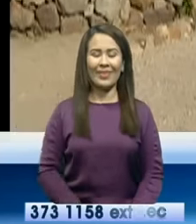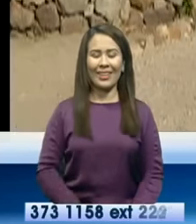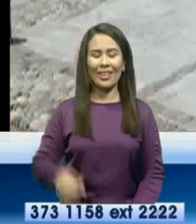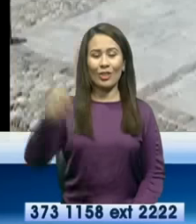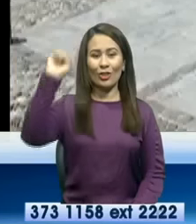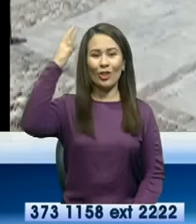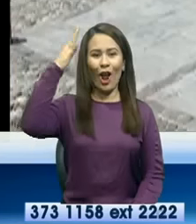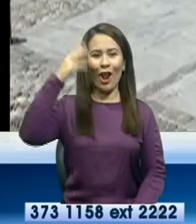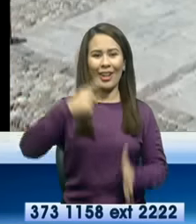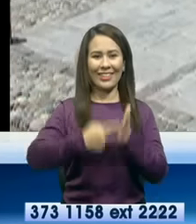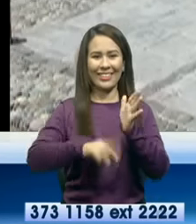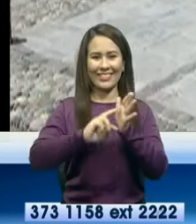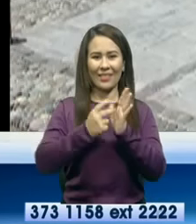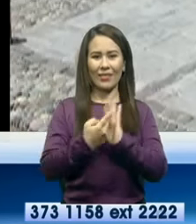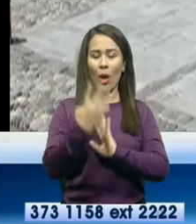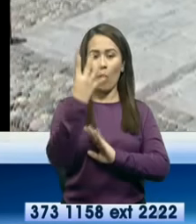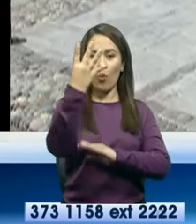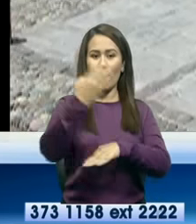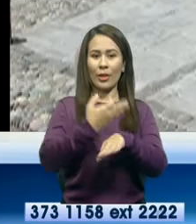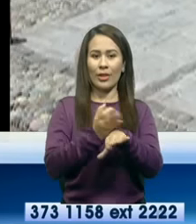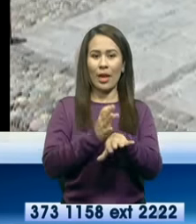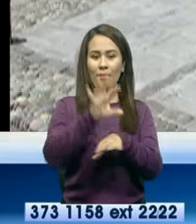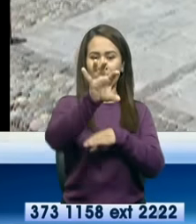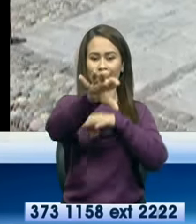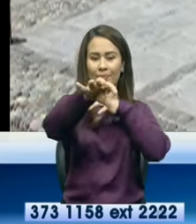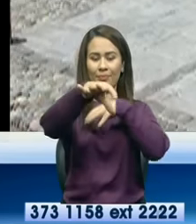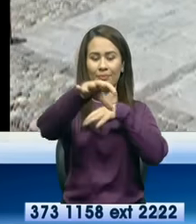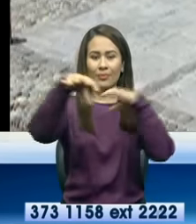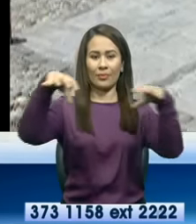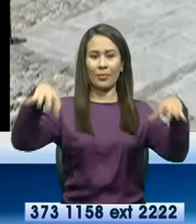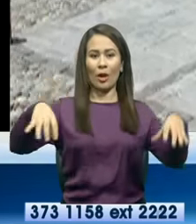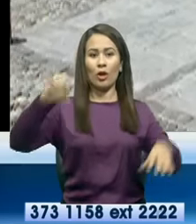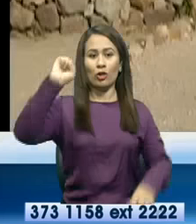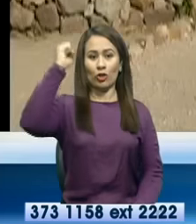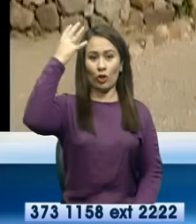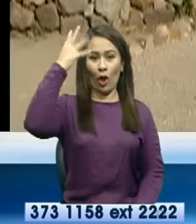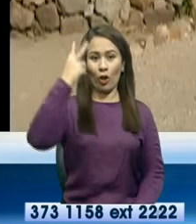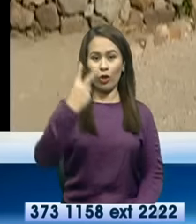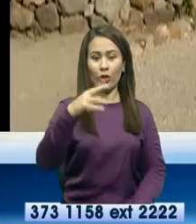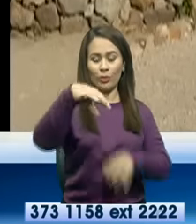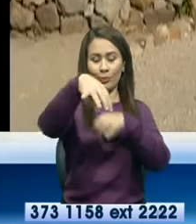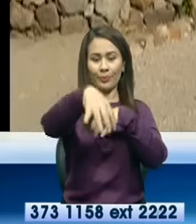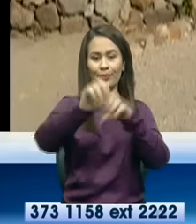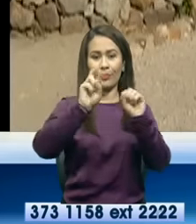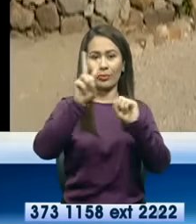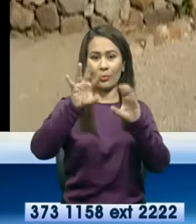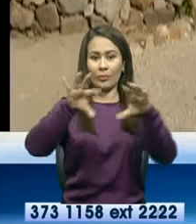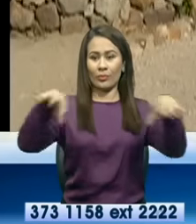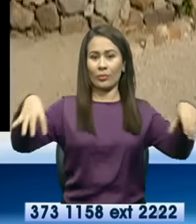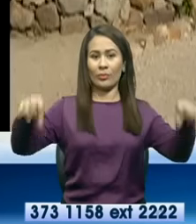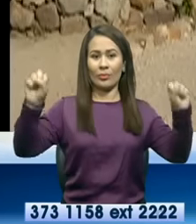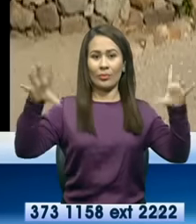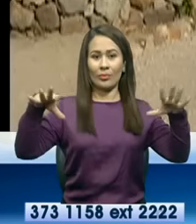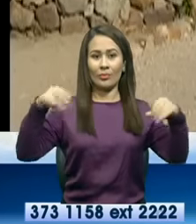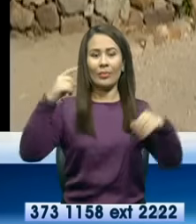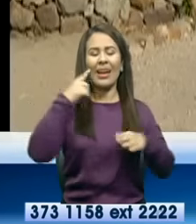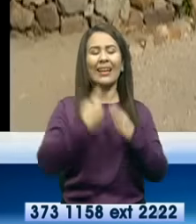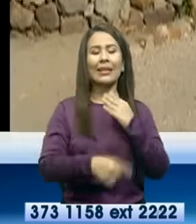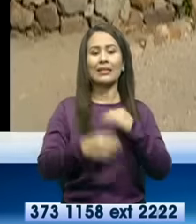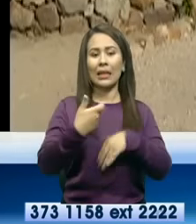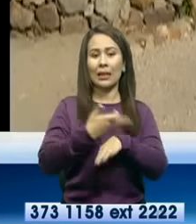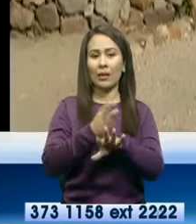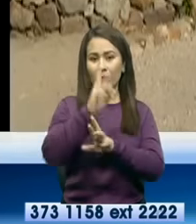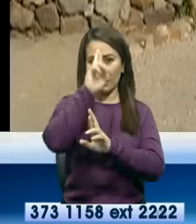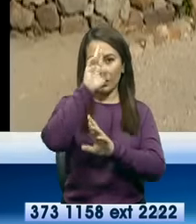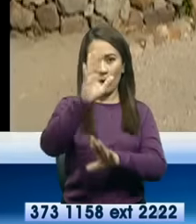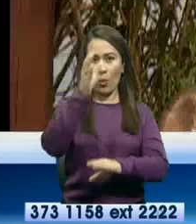espacio donde nos da los cuatro tiempos del año, los dos solsticios y los dos equinoccios, que son tiempos sagrados para